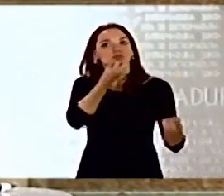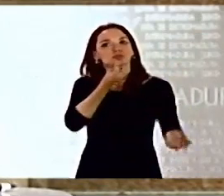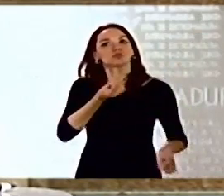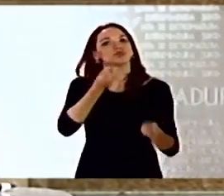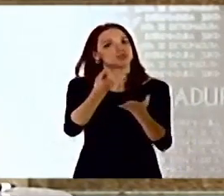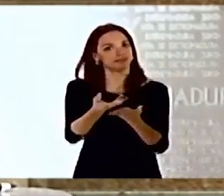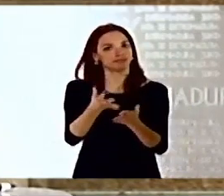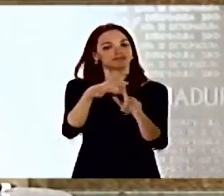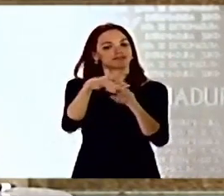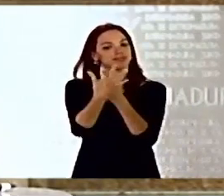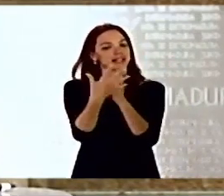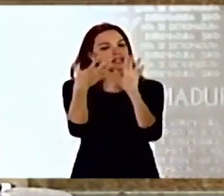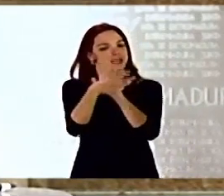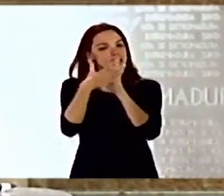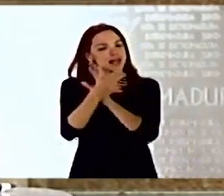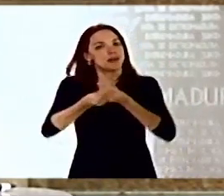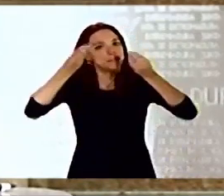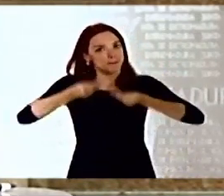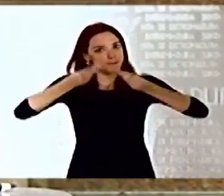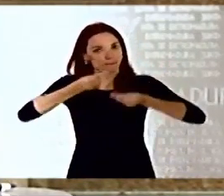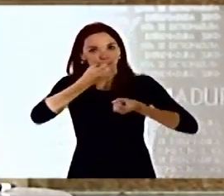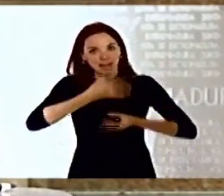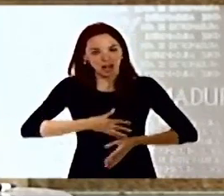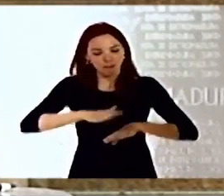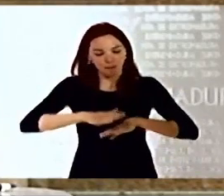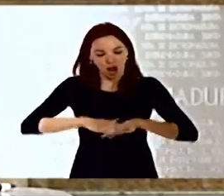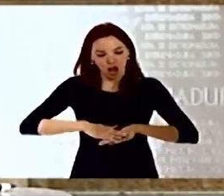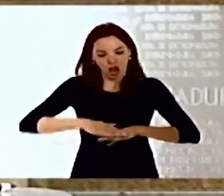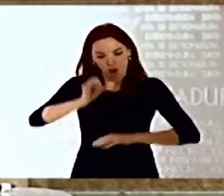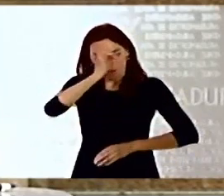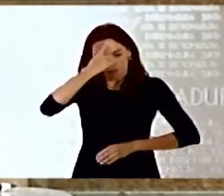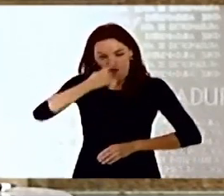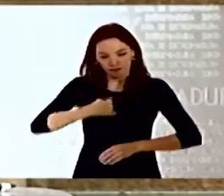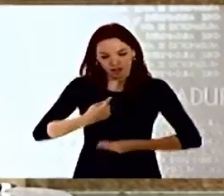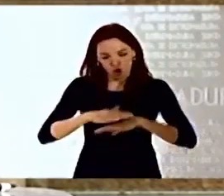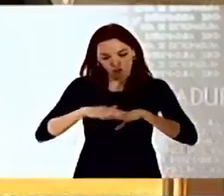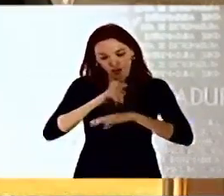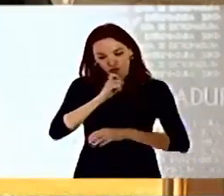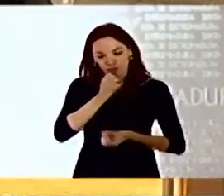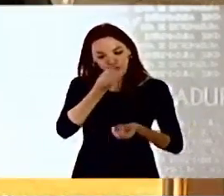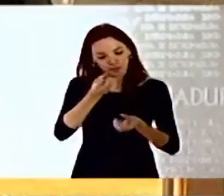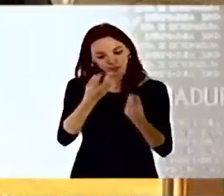las cuestiones para que se entienda cuál es el posicionamiento, en este caso, del Gobierno.